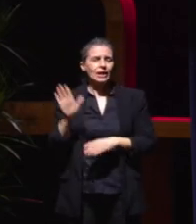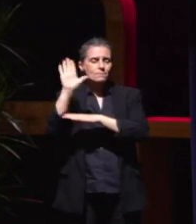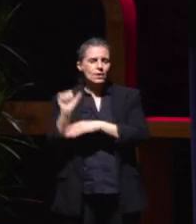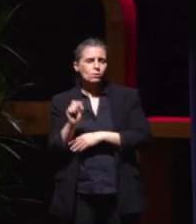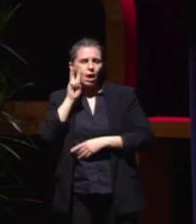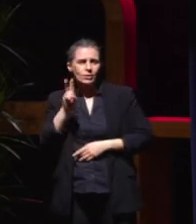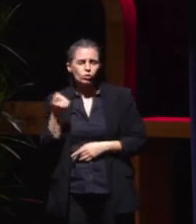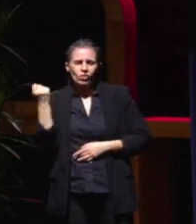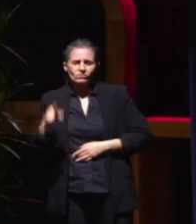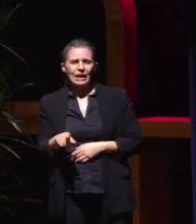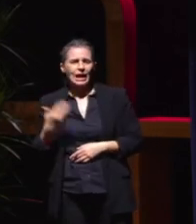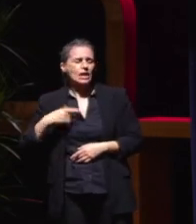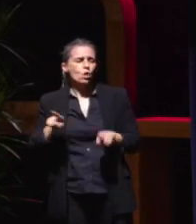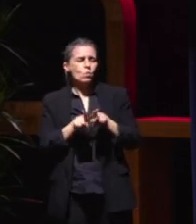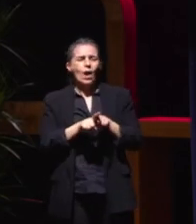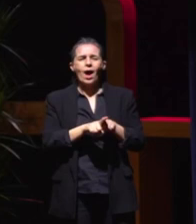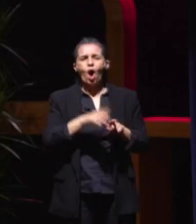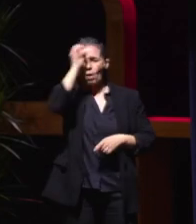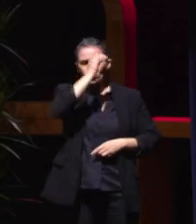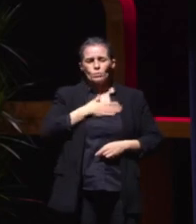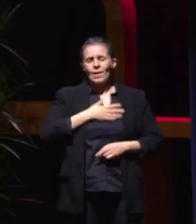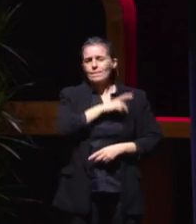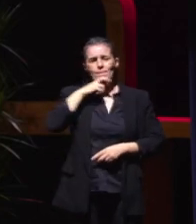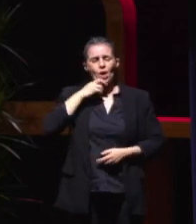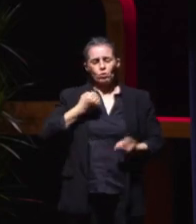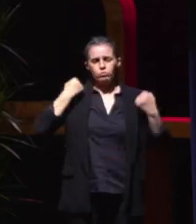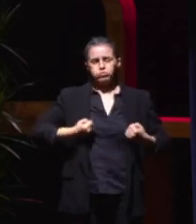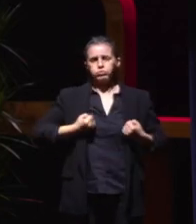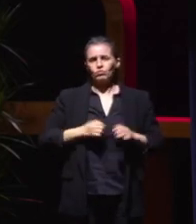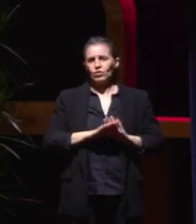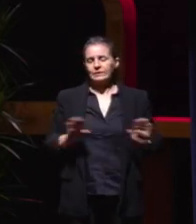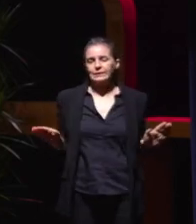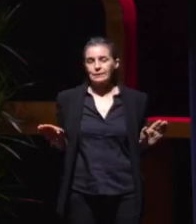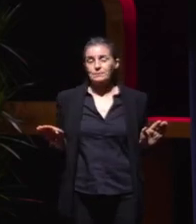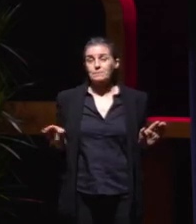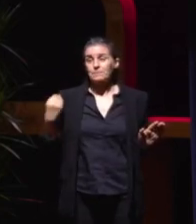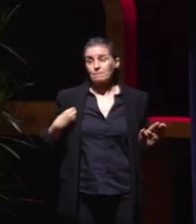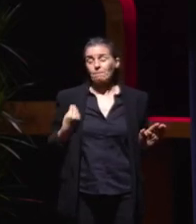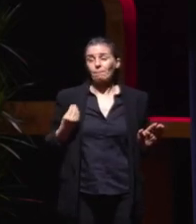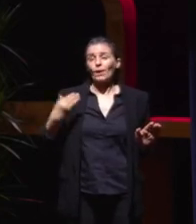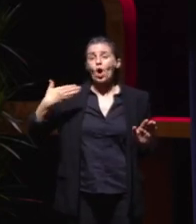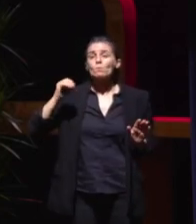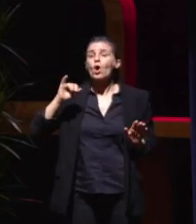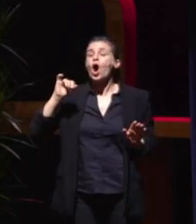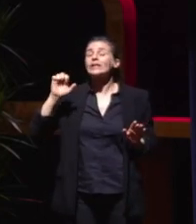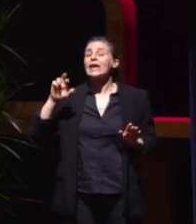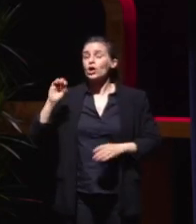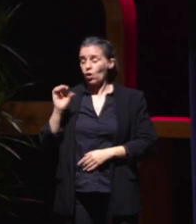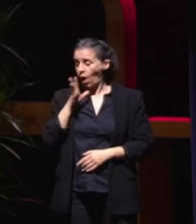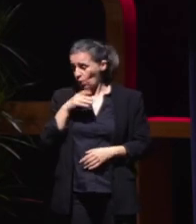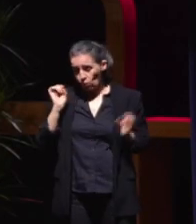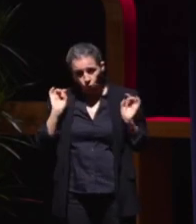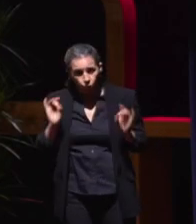esto es una y es una y se acabó es hora de la crítica que es lo que hace boyero ahora o sea que lleva haciendo toda la vida y que realmente lo que tú decías